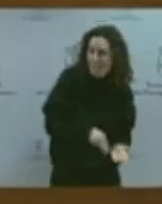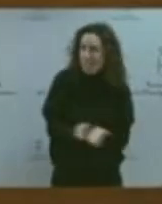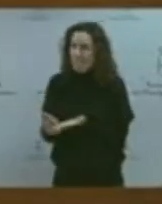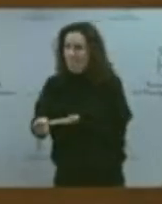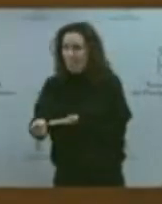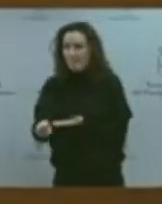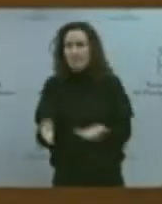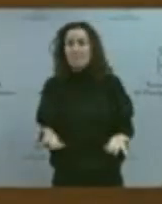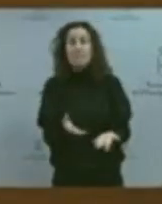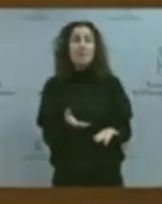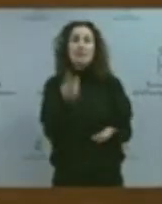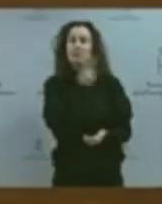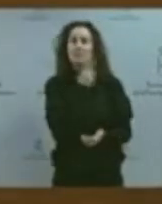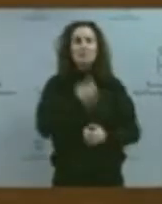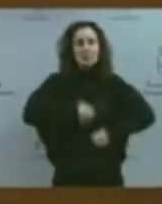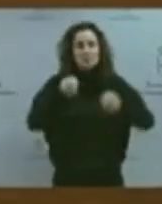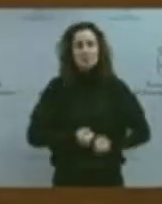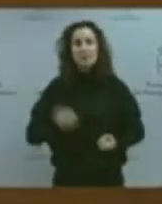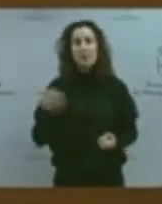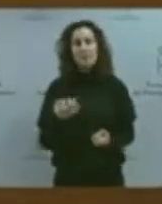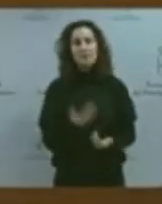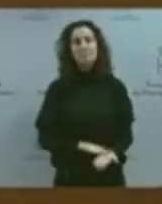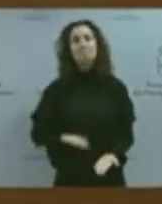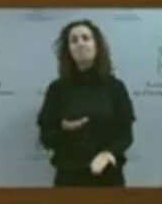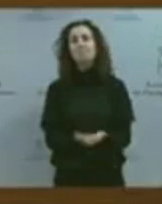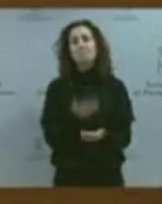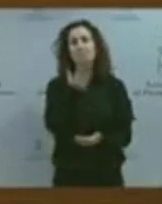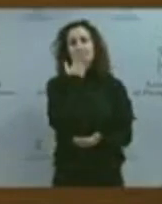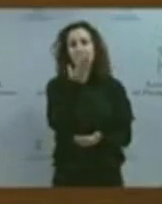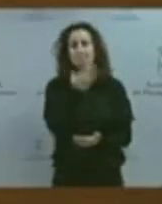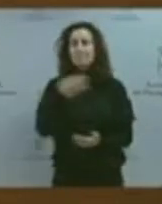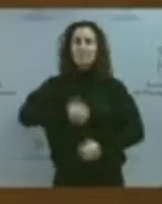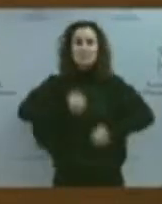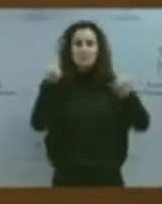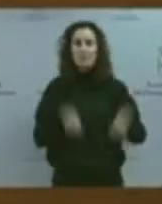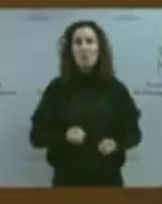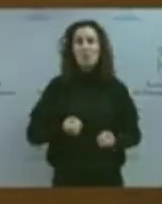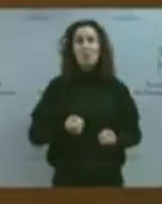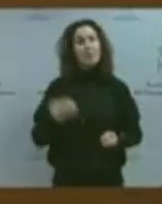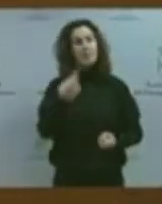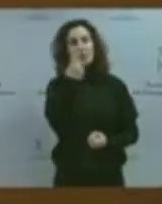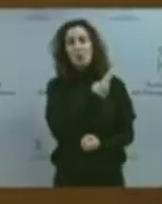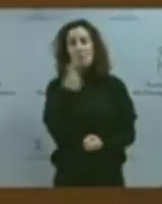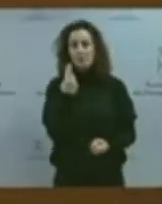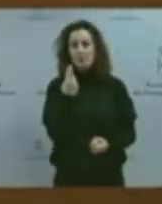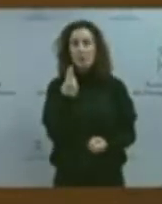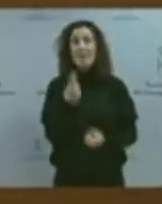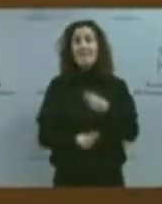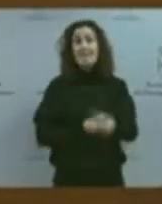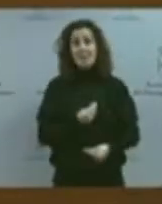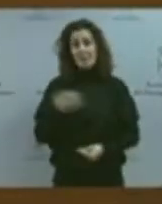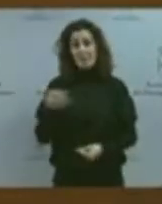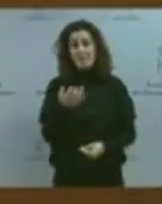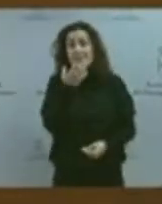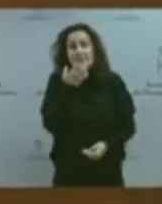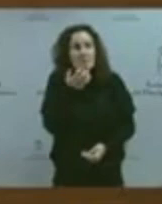usted, le pedimos de verdad que sea usted más firme, que firme compromisos y que sea capaz de hacerlos. Si hay que pedirle a su compañera consejera de Hacienda que dedique